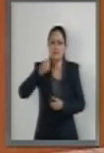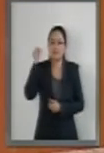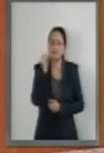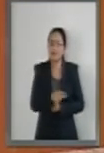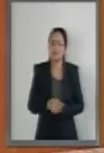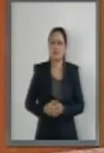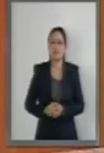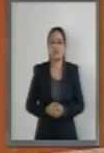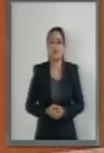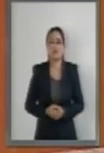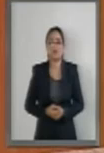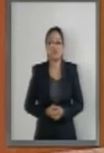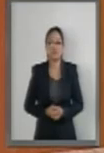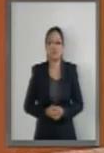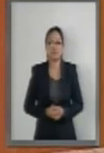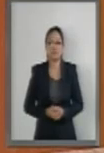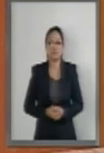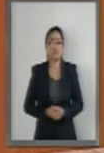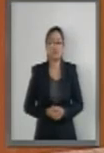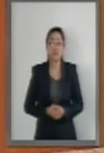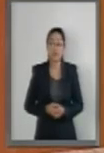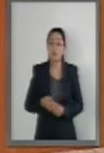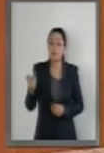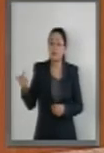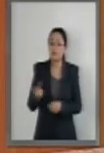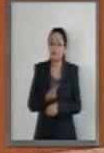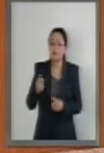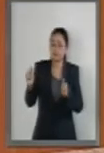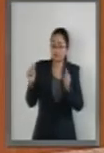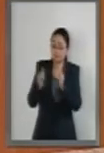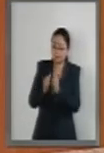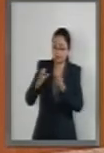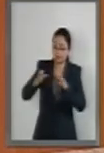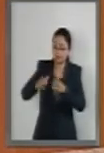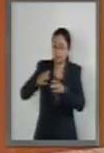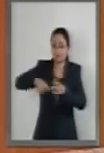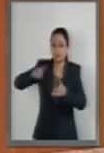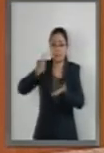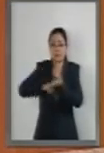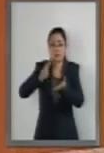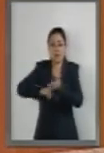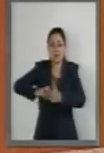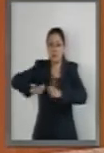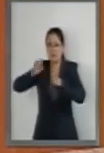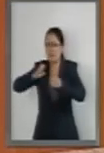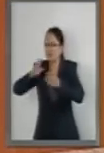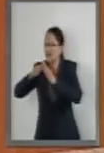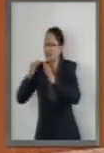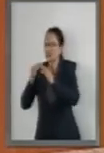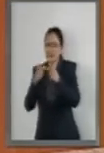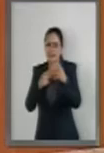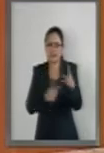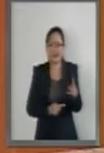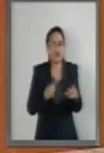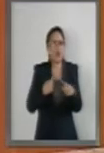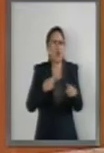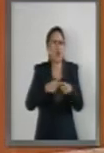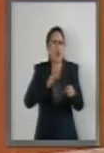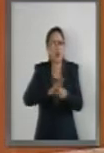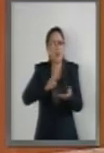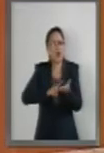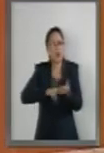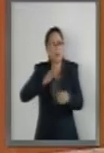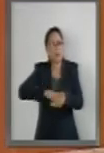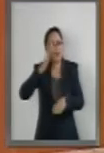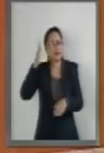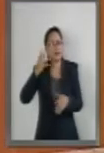No por nada los bienes raíces con mayores plusvalías hoy en día son los bienes raíces que se